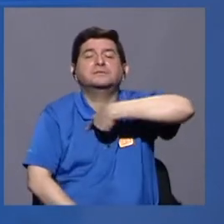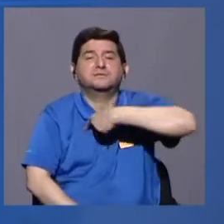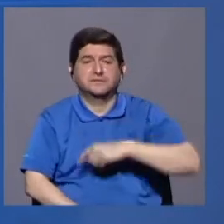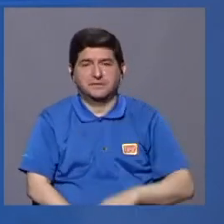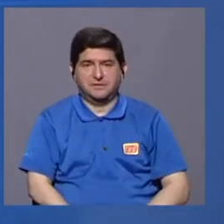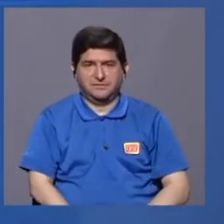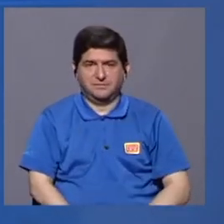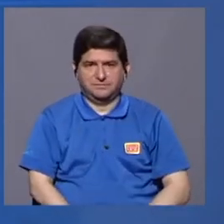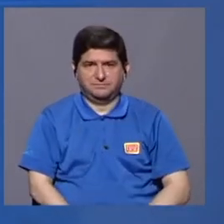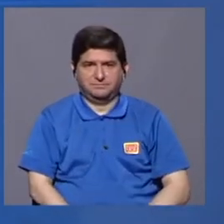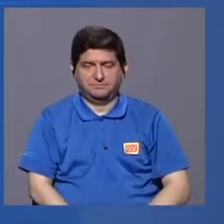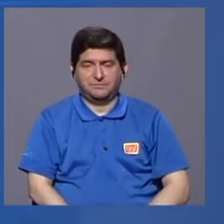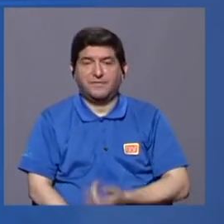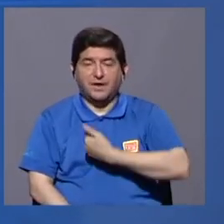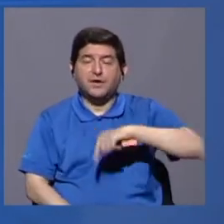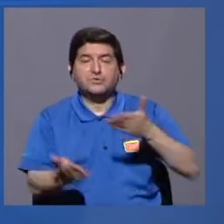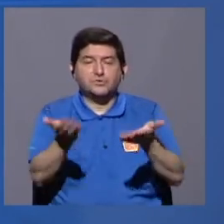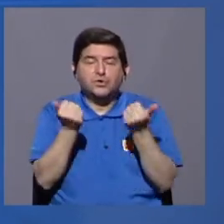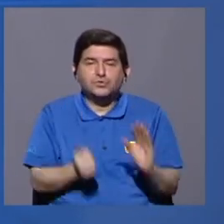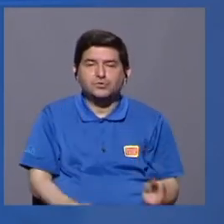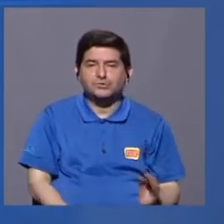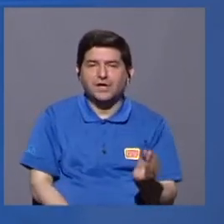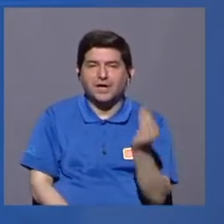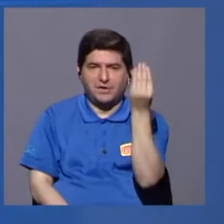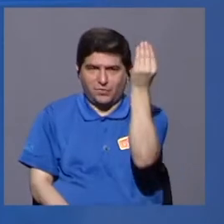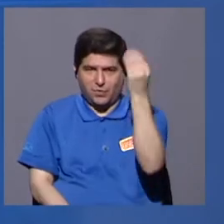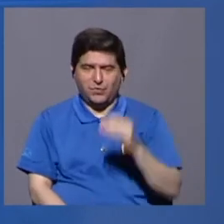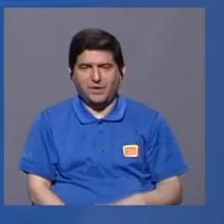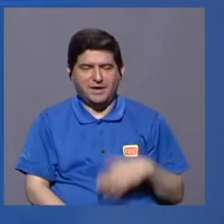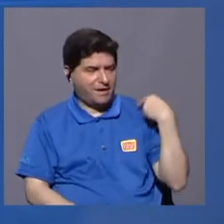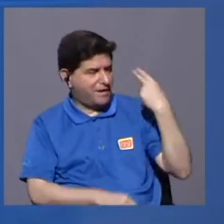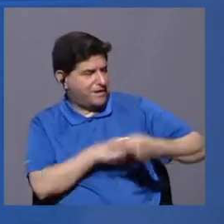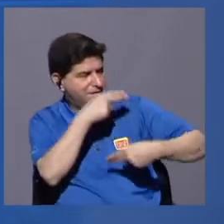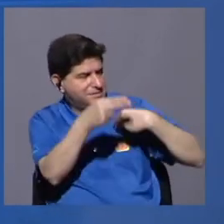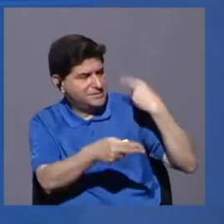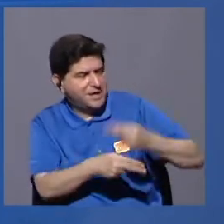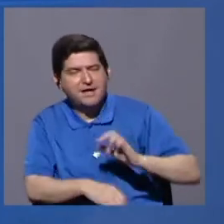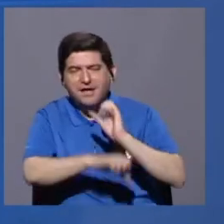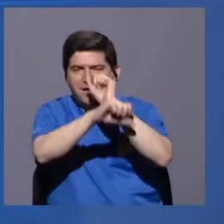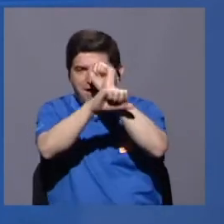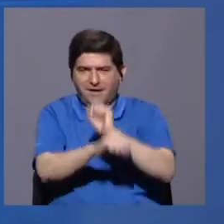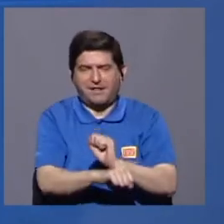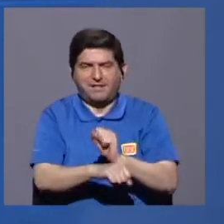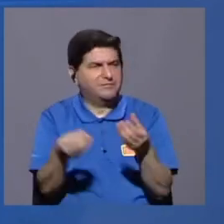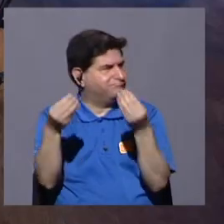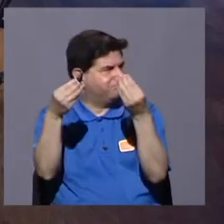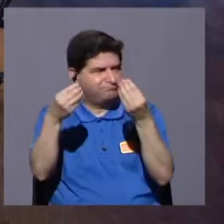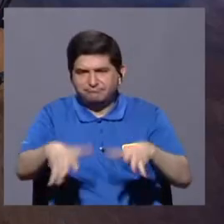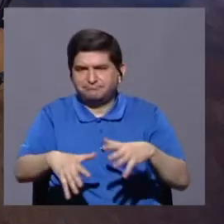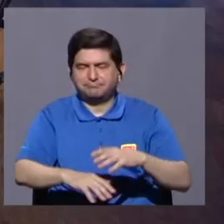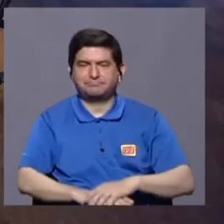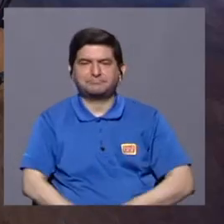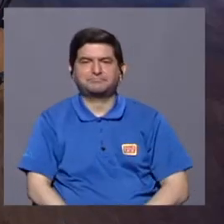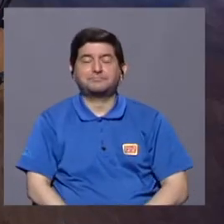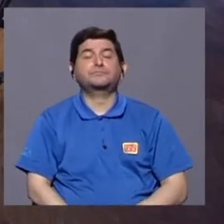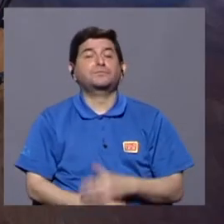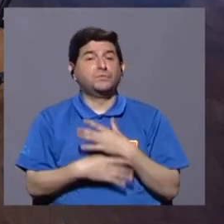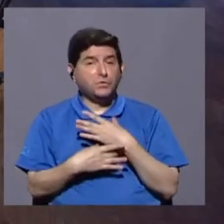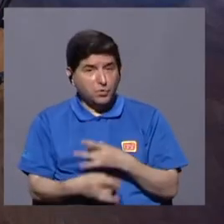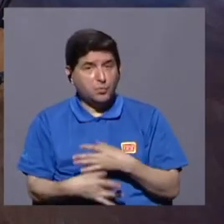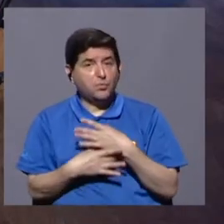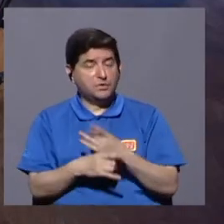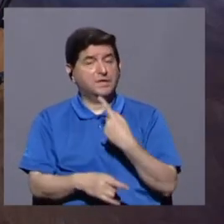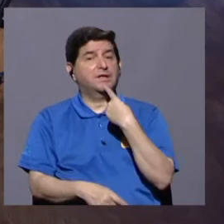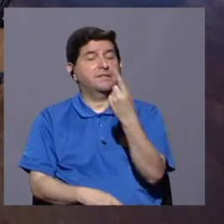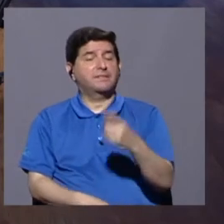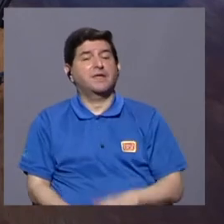Y queremos que los jóvenes hereden estas tradiciones y que no se pierdan. Interesante. Usted